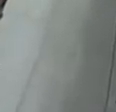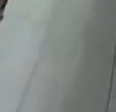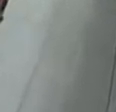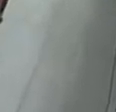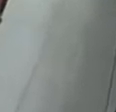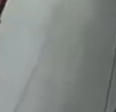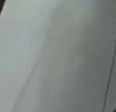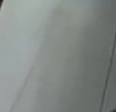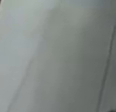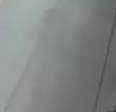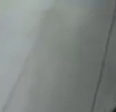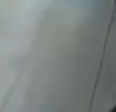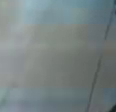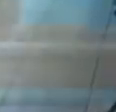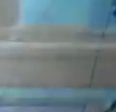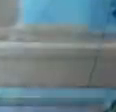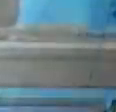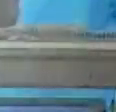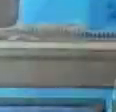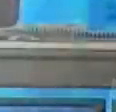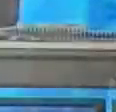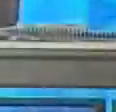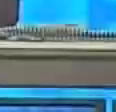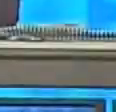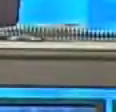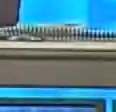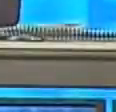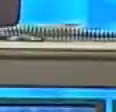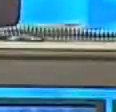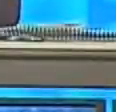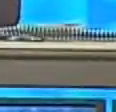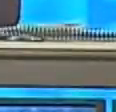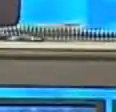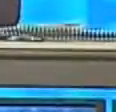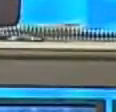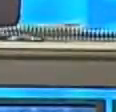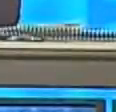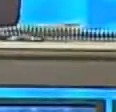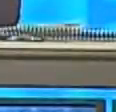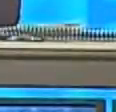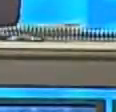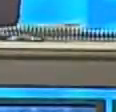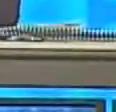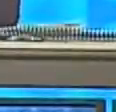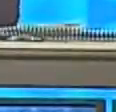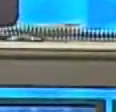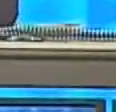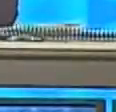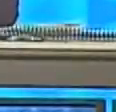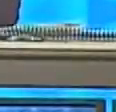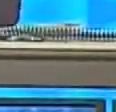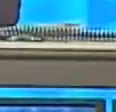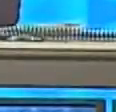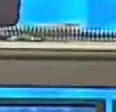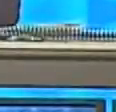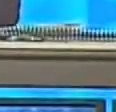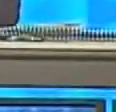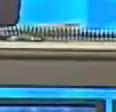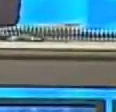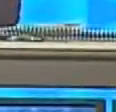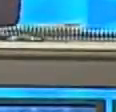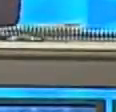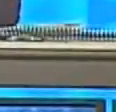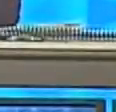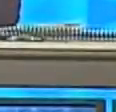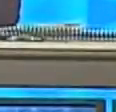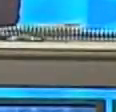ha tocado celebrar y realizar en tiempos de revolución. Decía el presidente Nicolás Maduro,